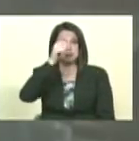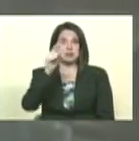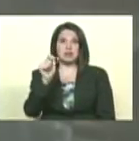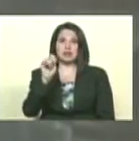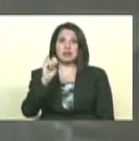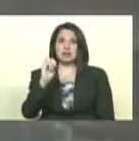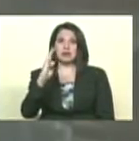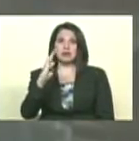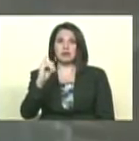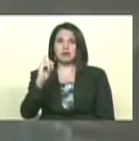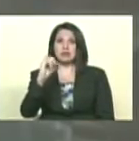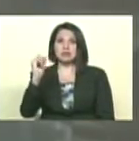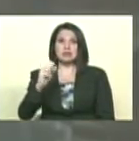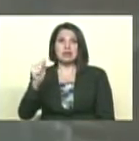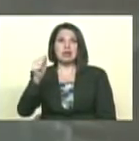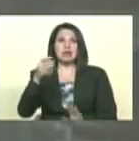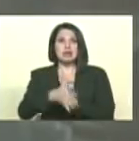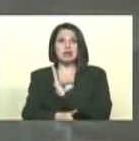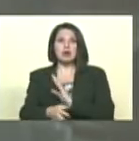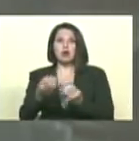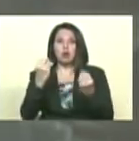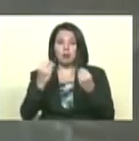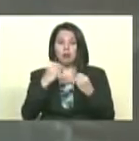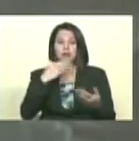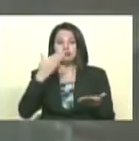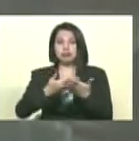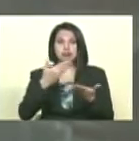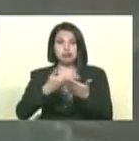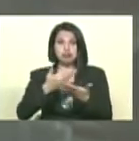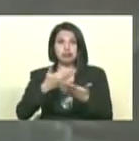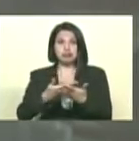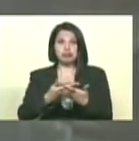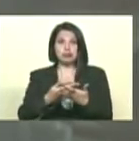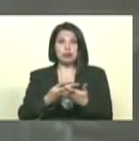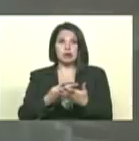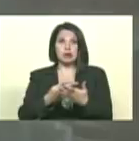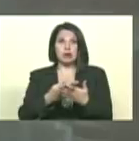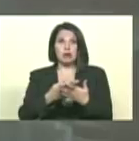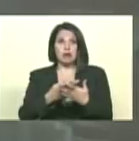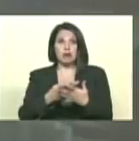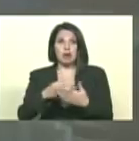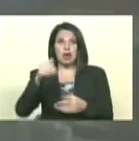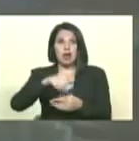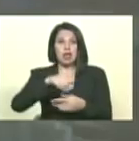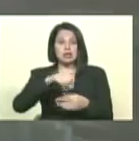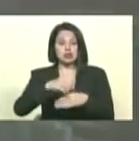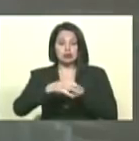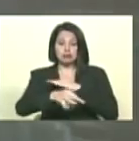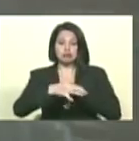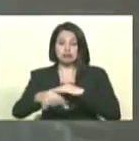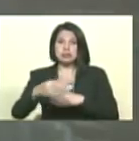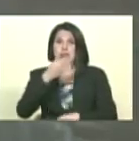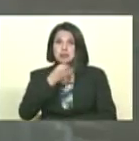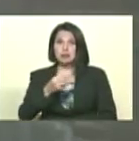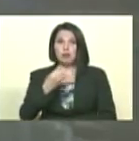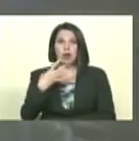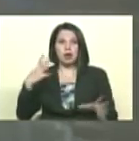Lucena, presidenta del Consejo Nacional Electoral, quien va a ofrecer declaraciones en relación a las elecciones municipales del próximo mes de diciembre. Buenas